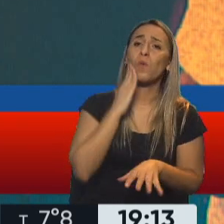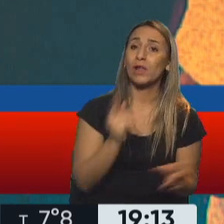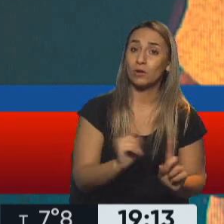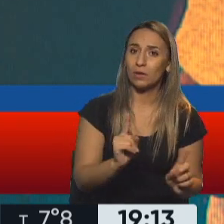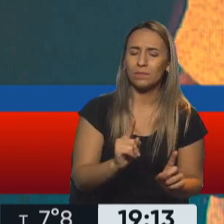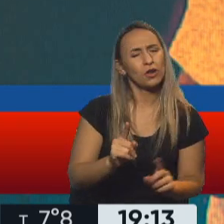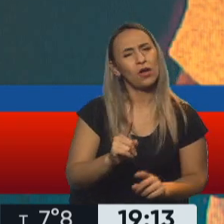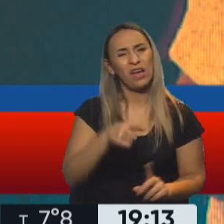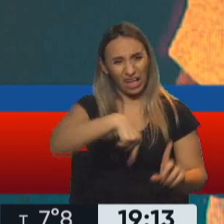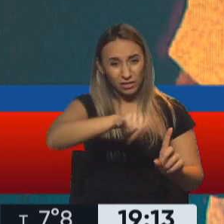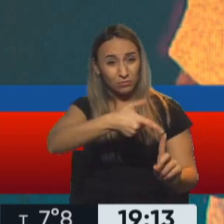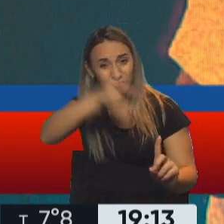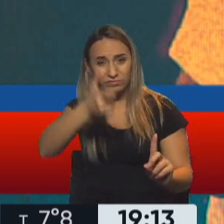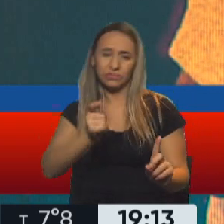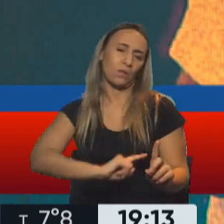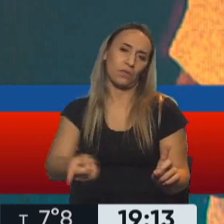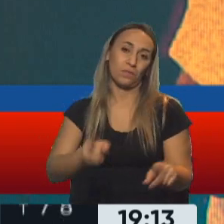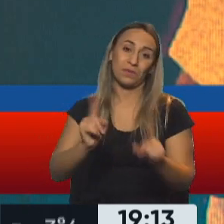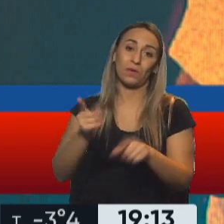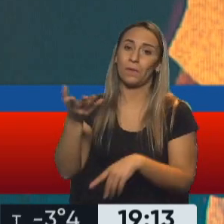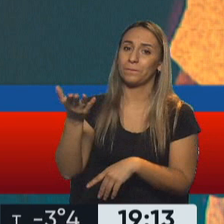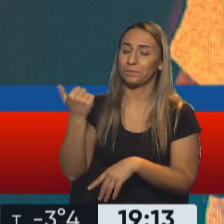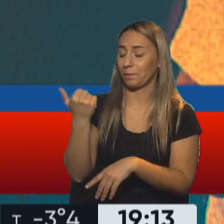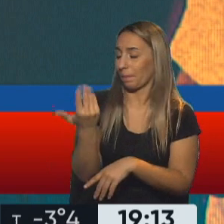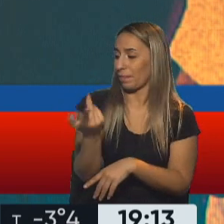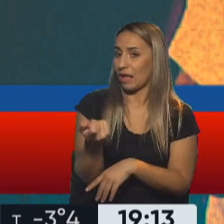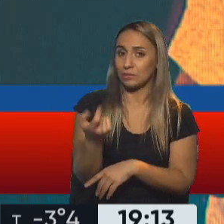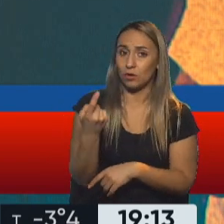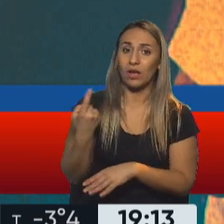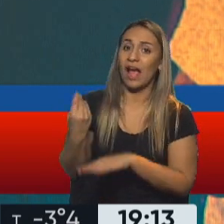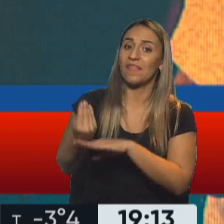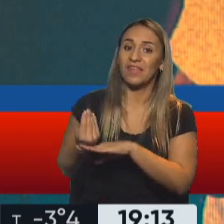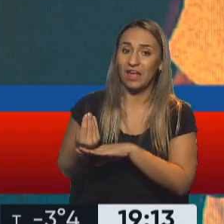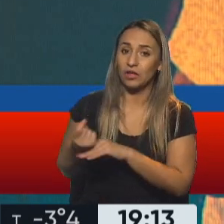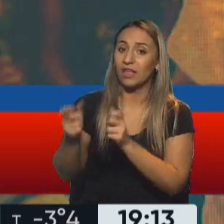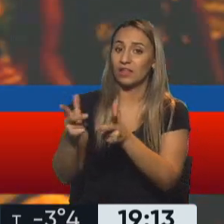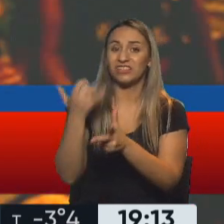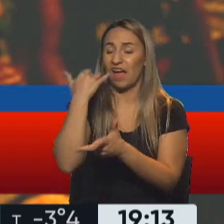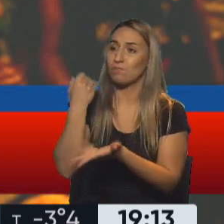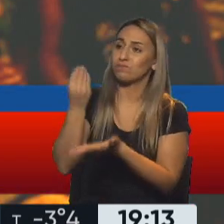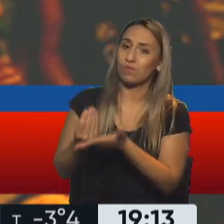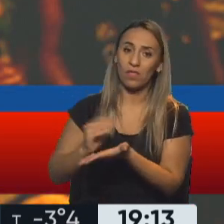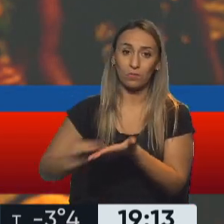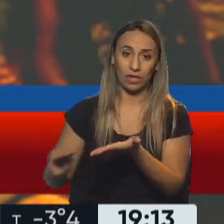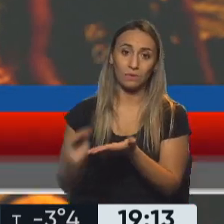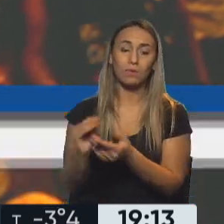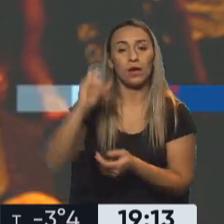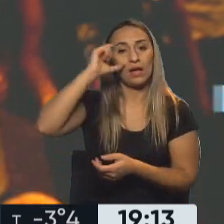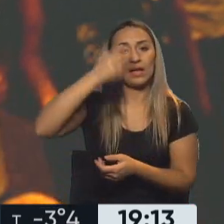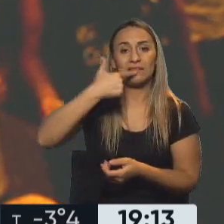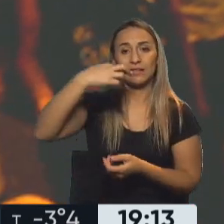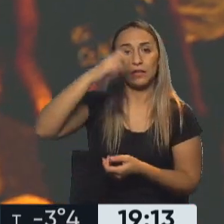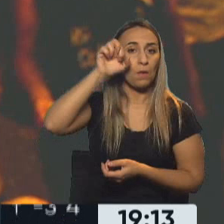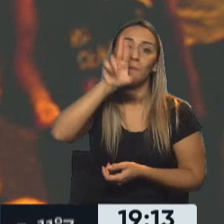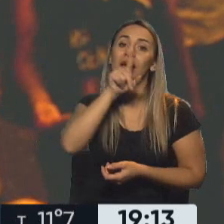tampoco merecen ser convertidos en un queso gruyère, como dijo un reciente candidato ya convertido en diputado nacional. Así es, Espert, su nombre. Agarro